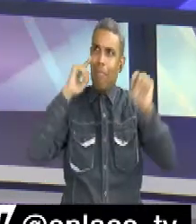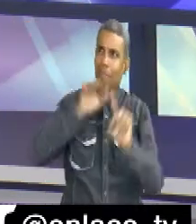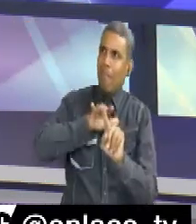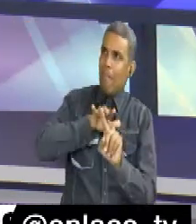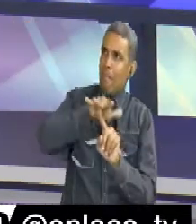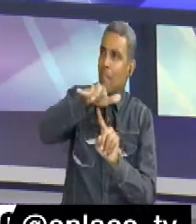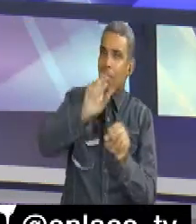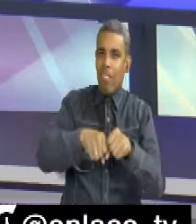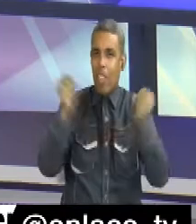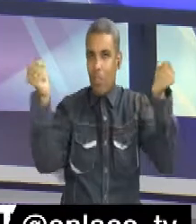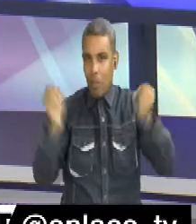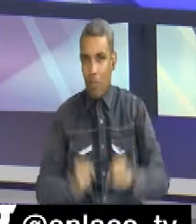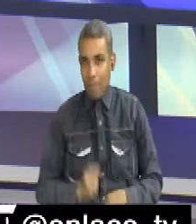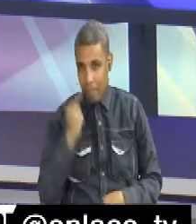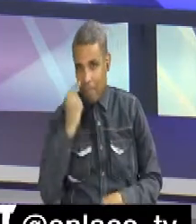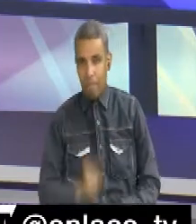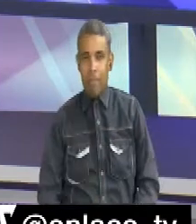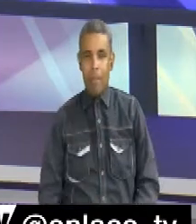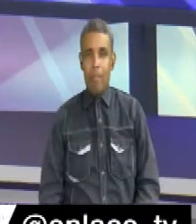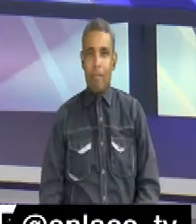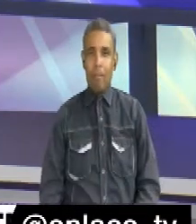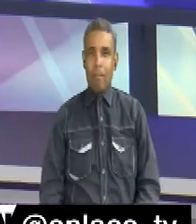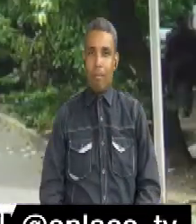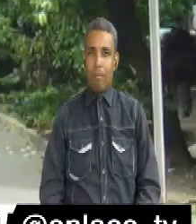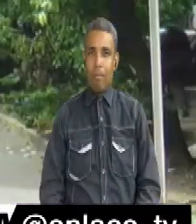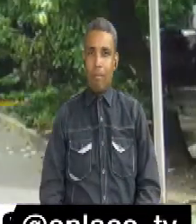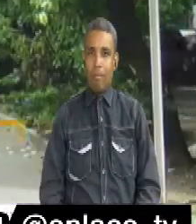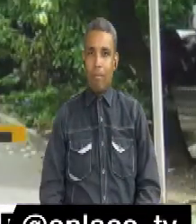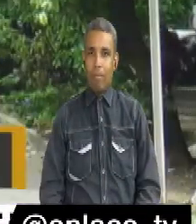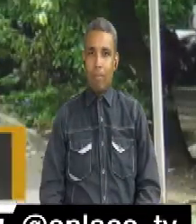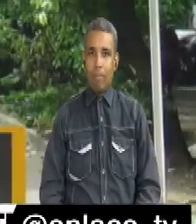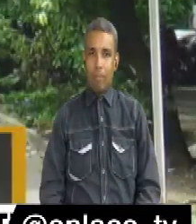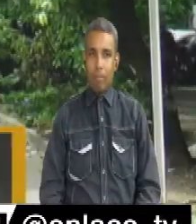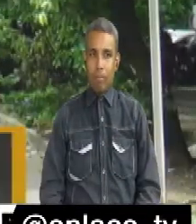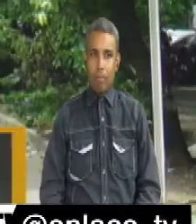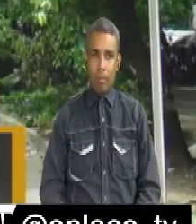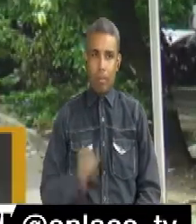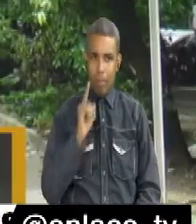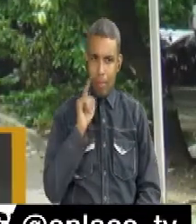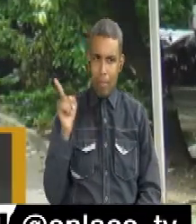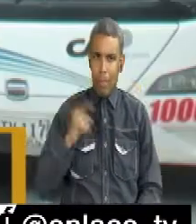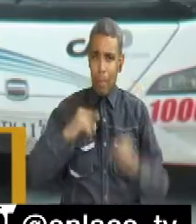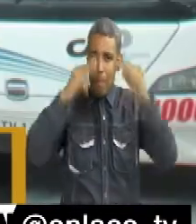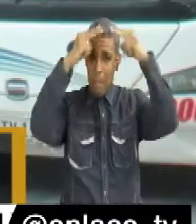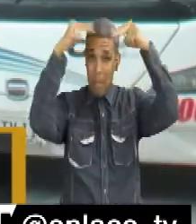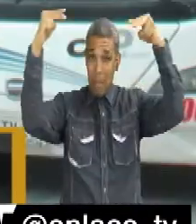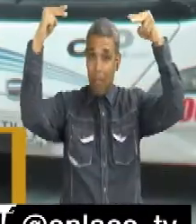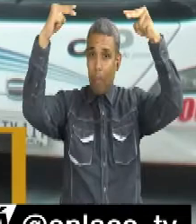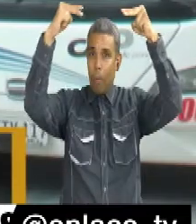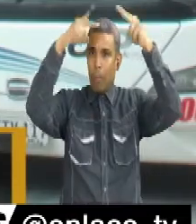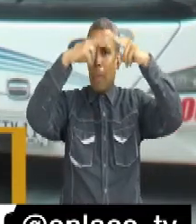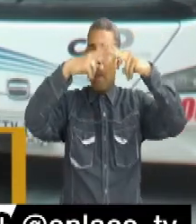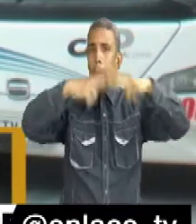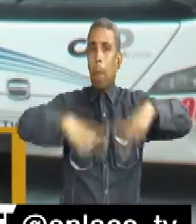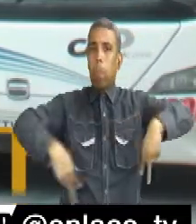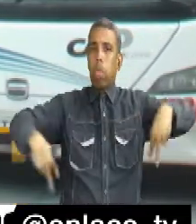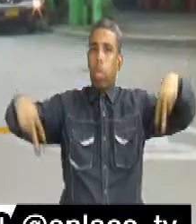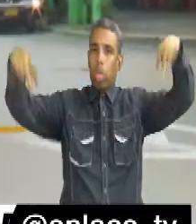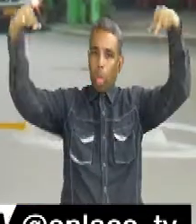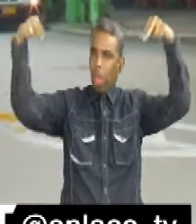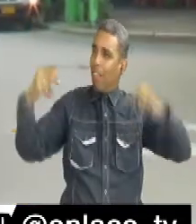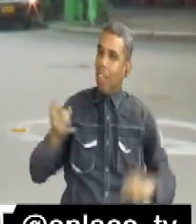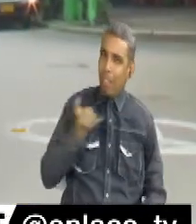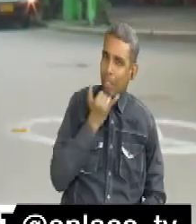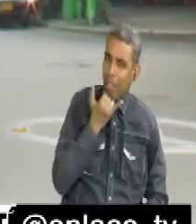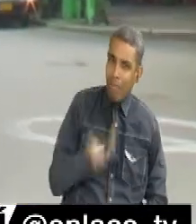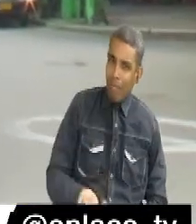en cercanías al Palacio de Justicia. Así quedaron estas cuerdas luego de que se enredaran en la parte superior de este bus.